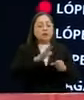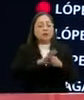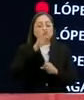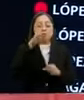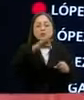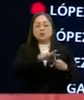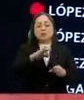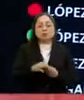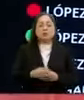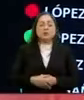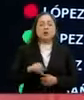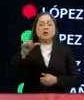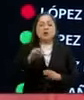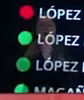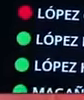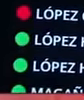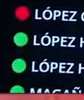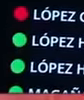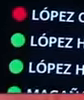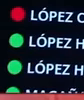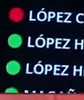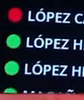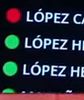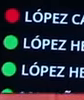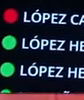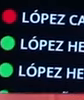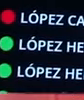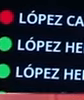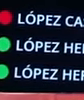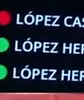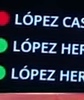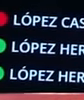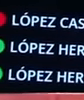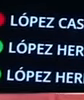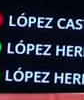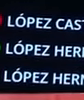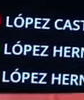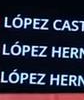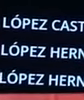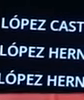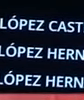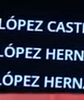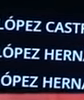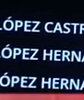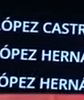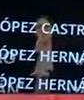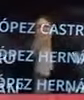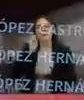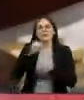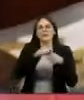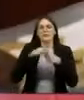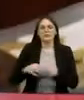votación sesión importante sesión histórica catalogada ya por senadoras por senadores quienes han hecho uso de la